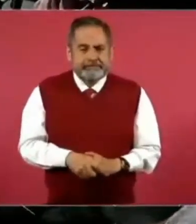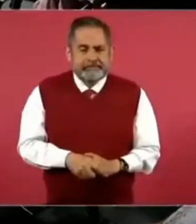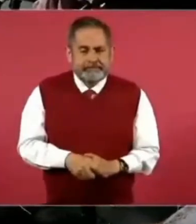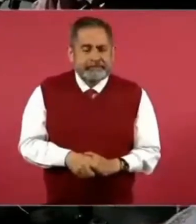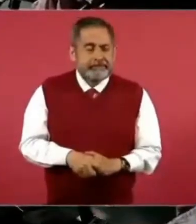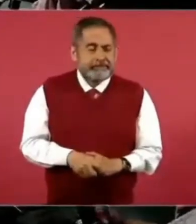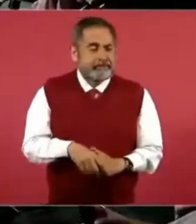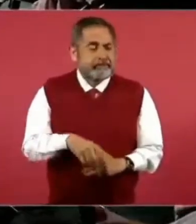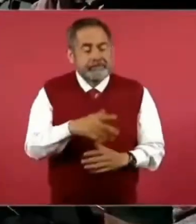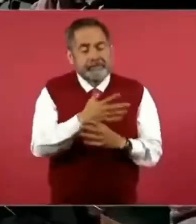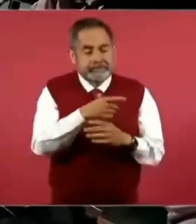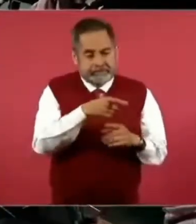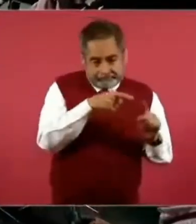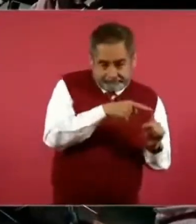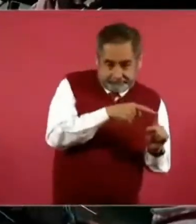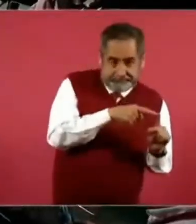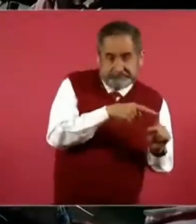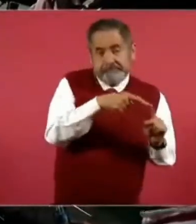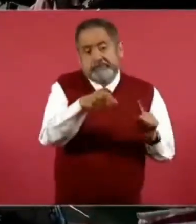Según Salazar,